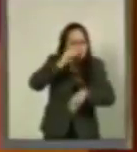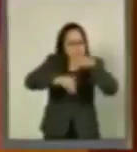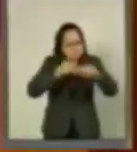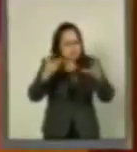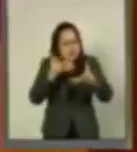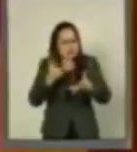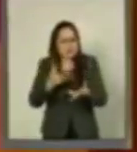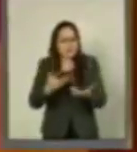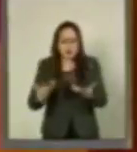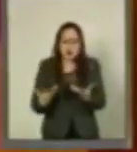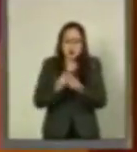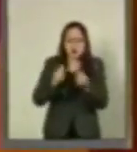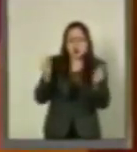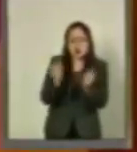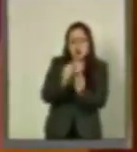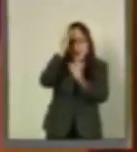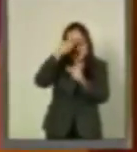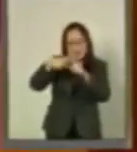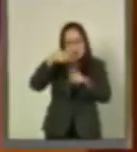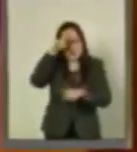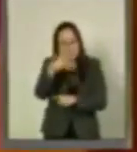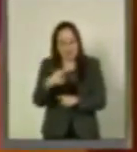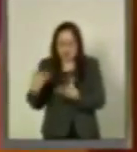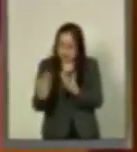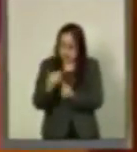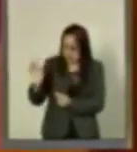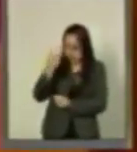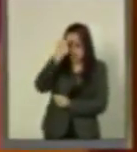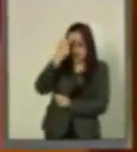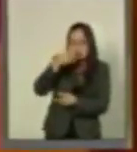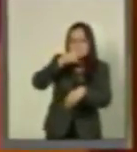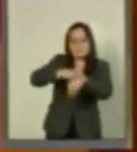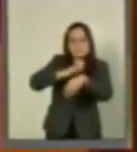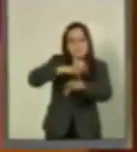a través del Pacto por México. Se los quiero recordar a todos.